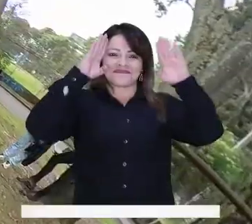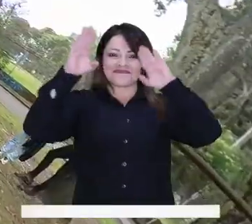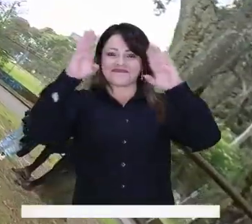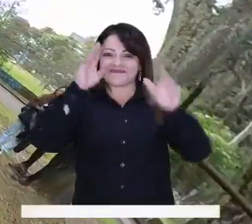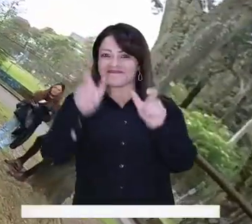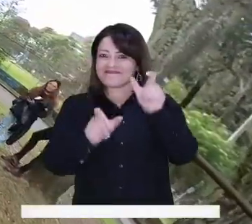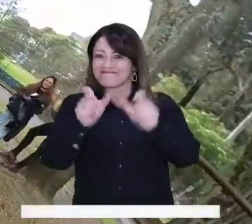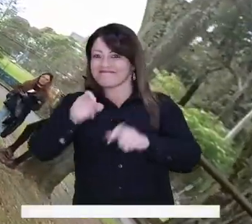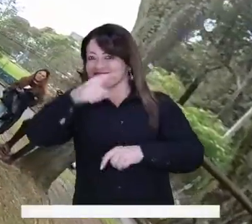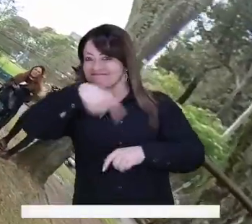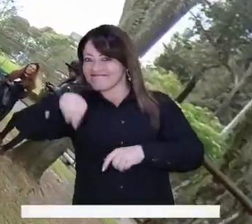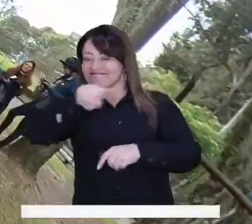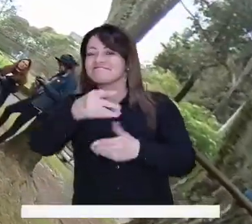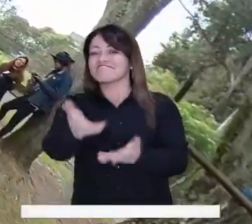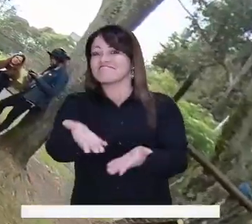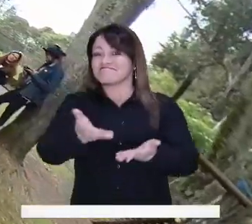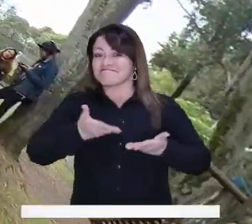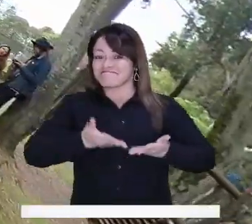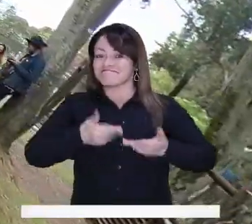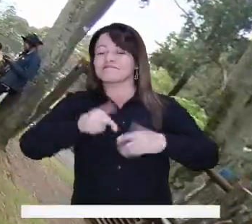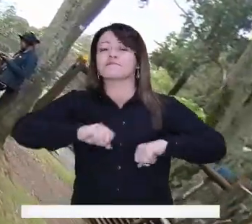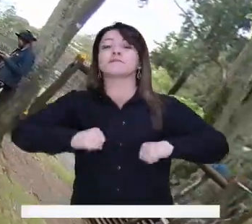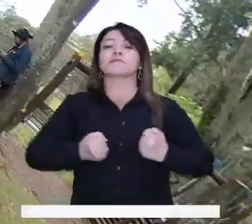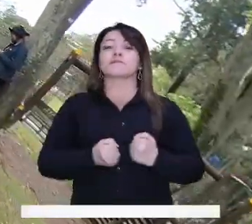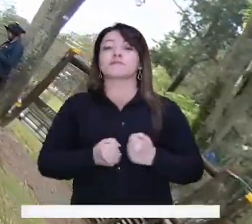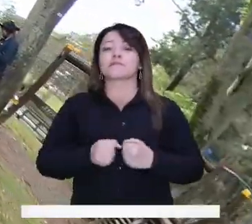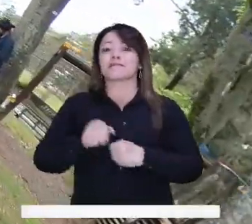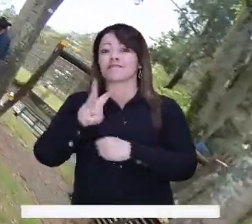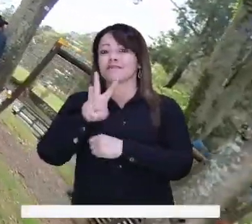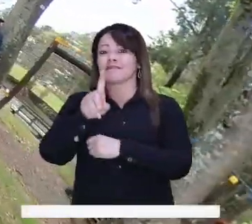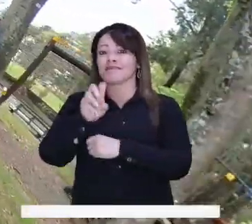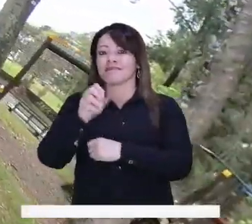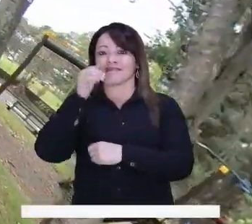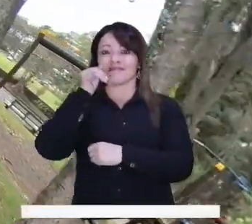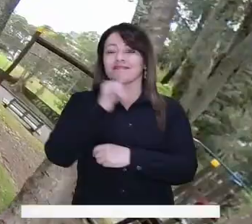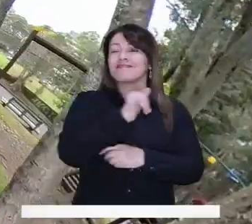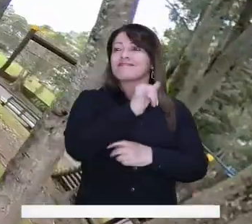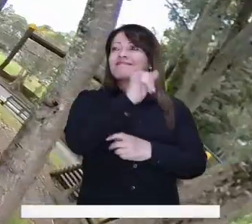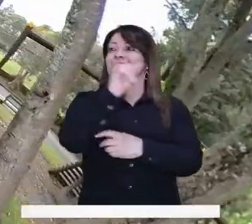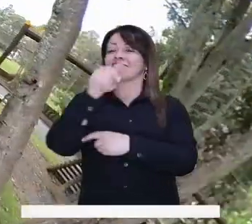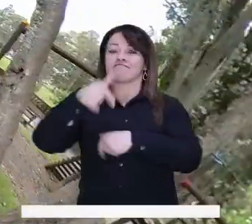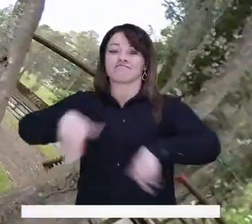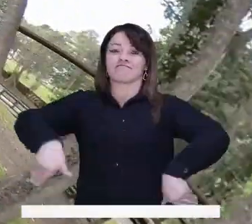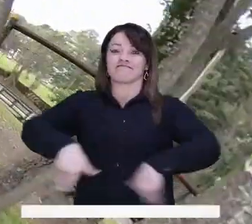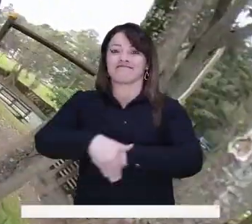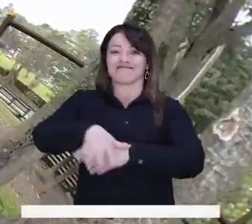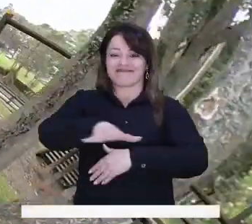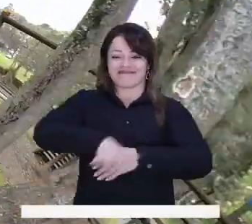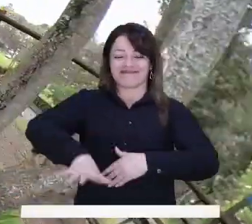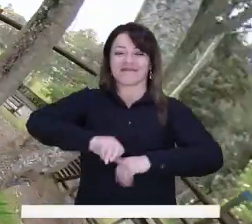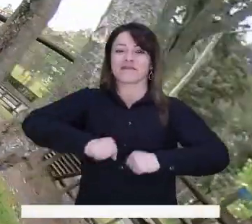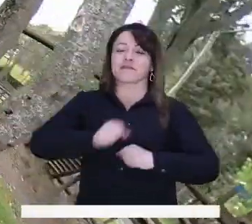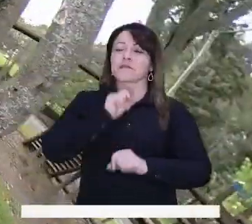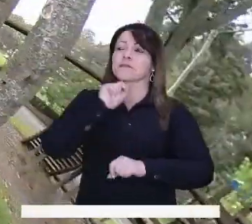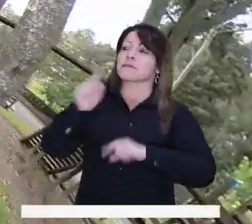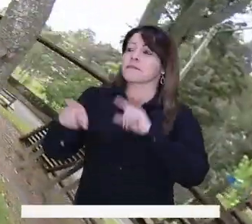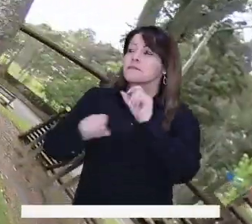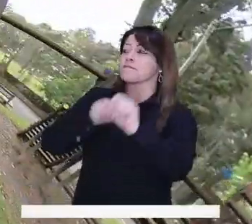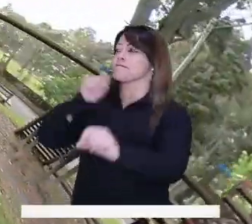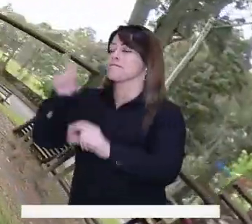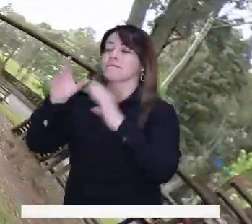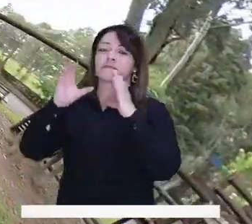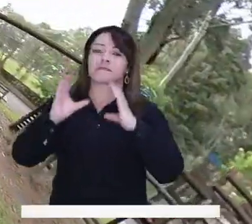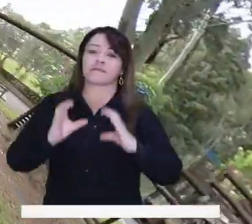Yuli, concejales y televidentes, bienvenidos a una nueva sección de Bogotá 360. Hoy me encuentro recorriendo las calles de Bogotá, averiguando y